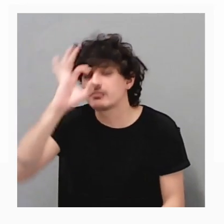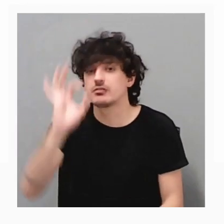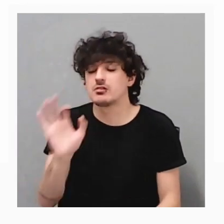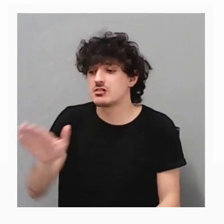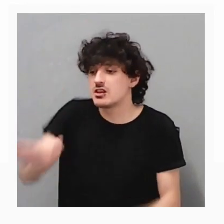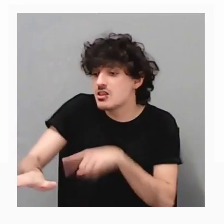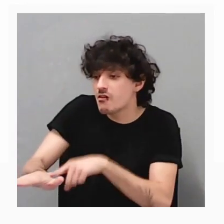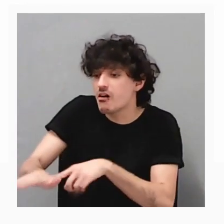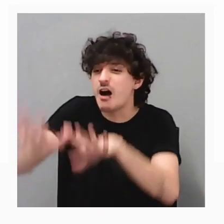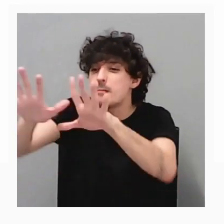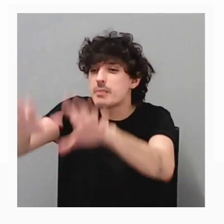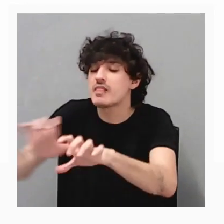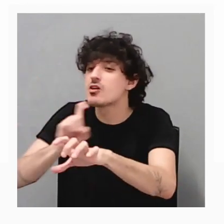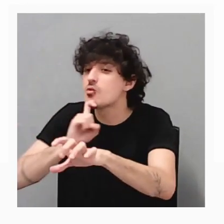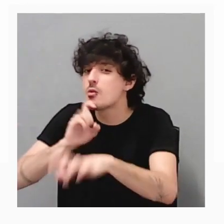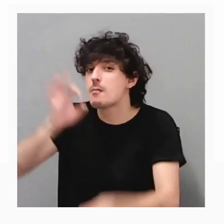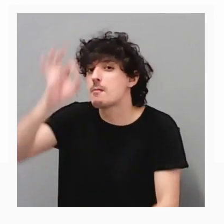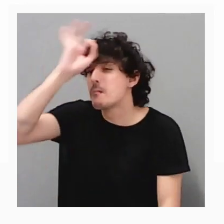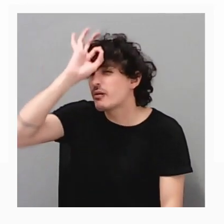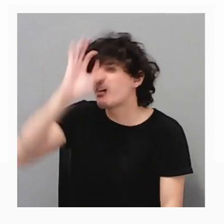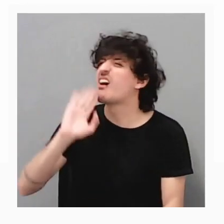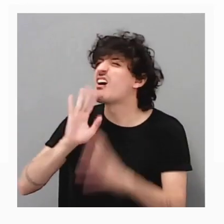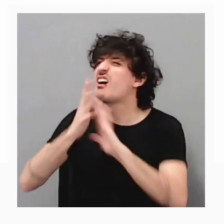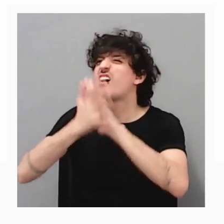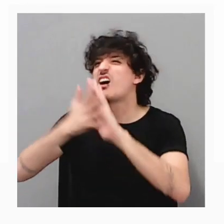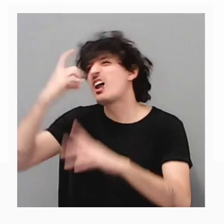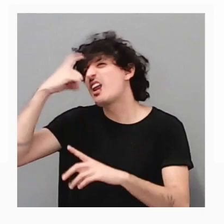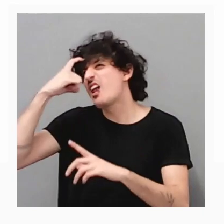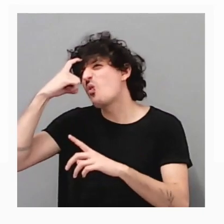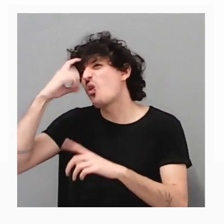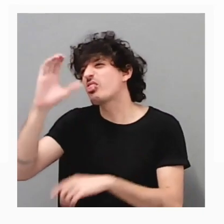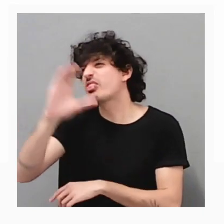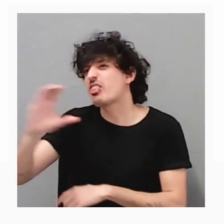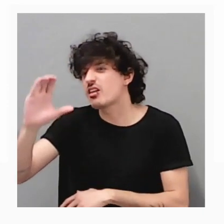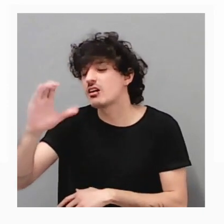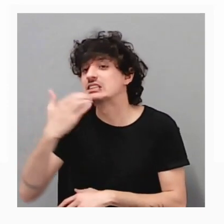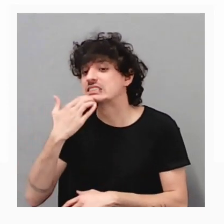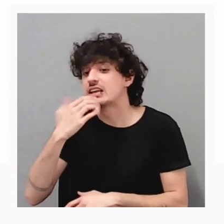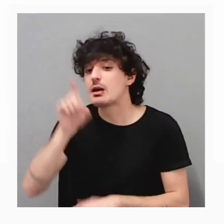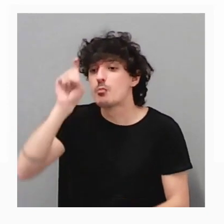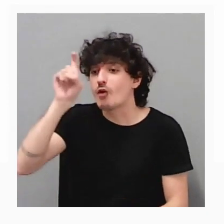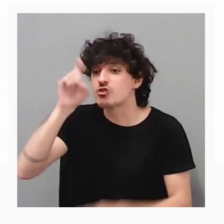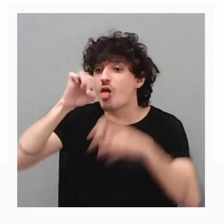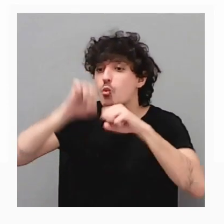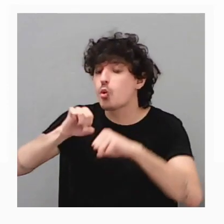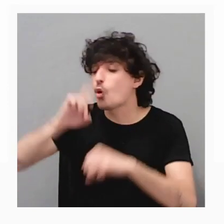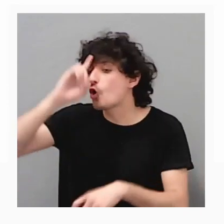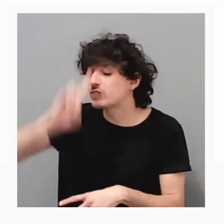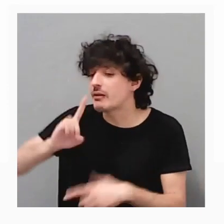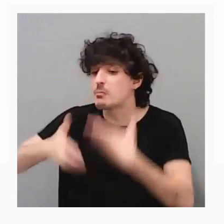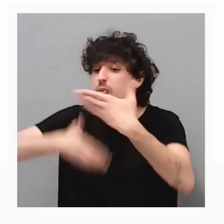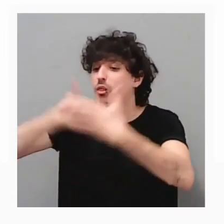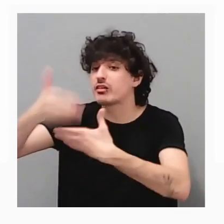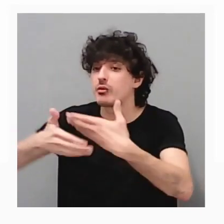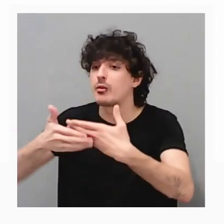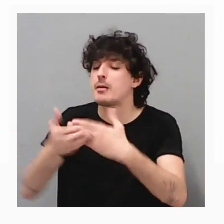aprende, hablábamos de neurociencia, el proceso está comprometido. Entonces, ¿cómo lo hacemos? ¿Vale?